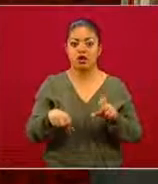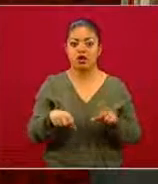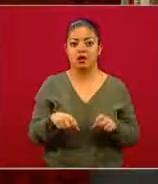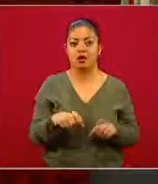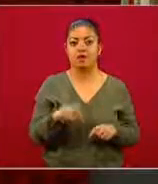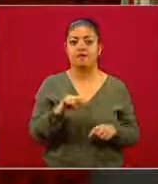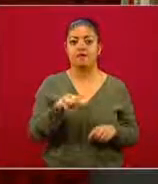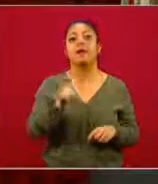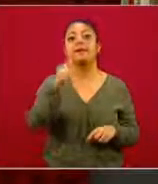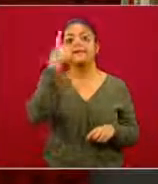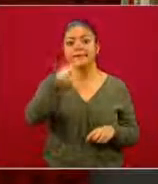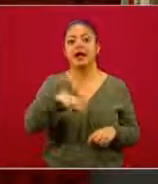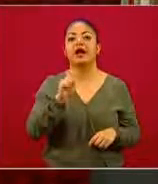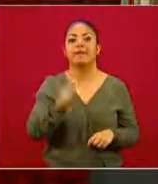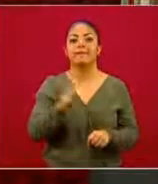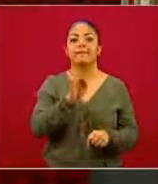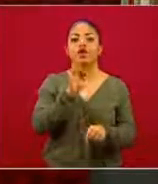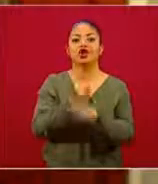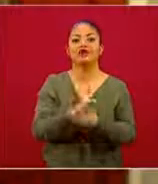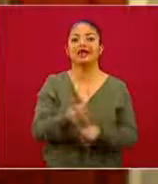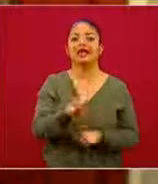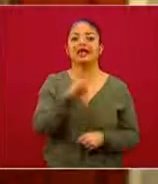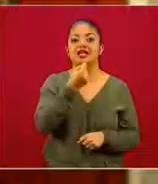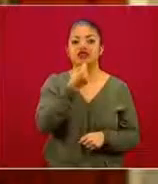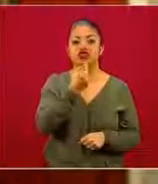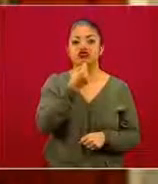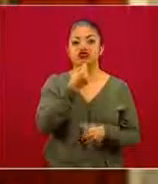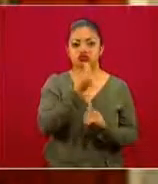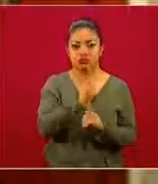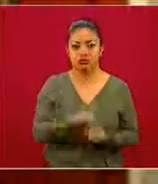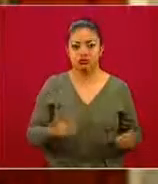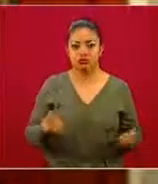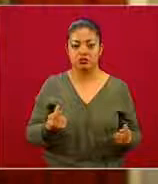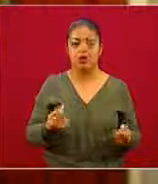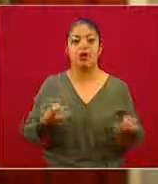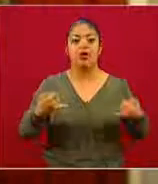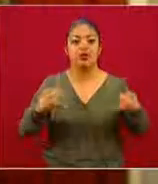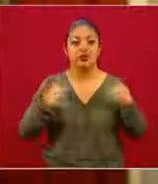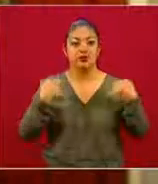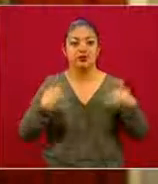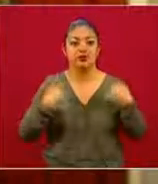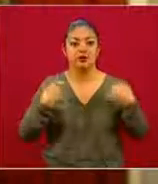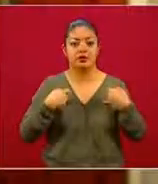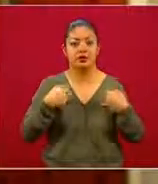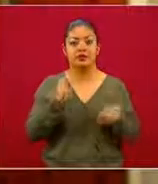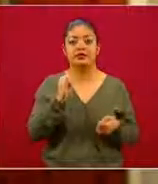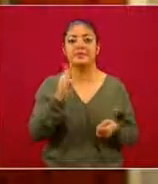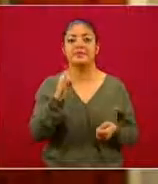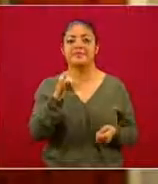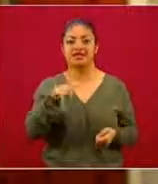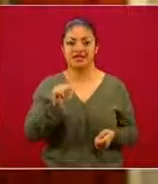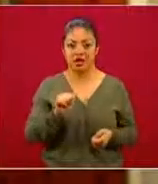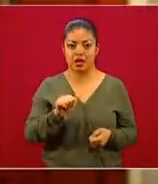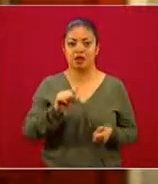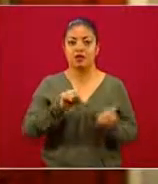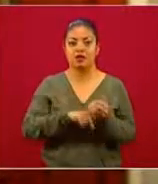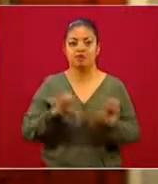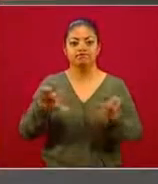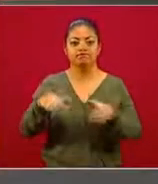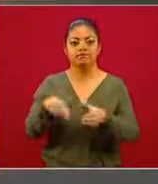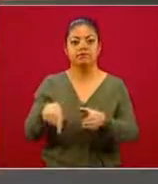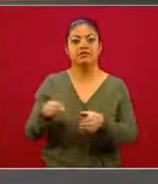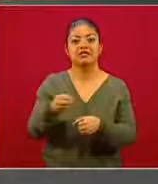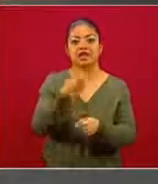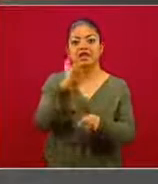para la protección de CIPINA, niños, niñas y for adolescentes. our CIPINA, protection que está for children sectorizado a la Secretaría de and